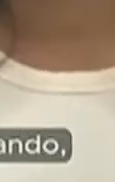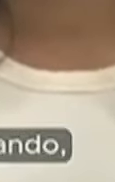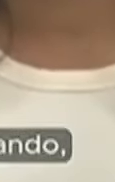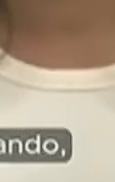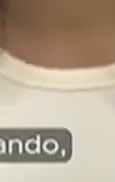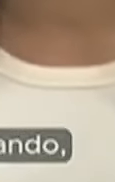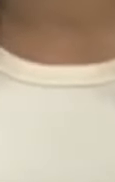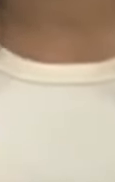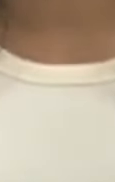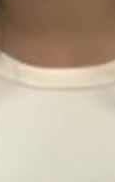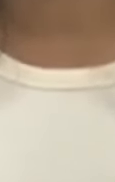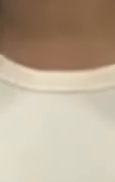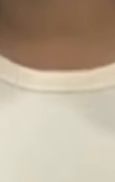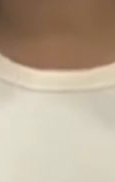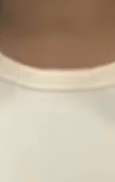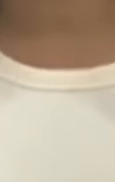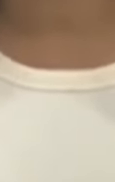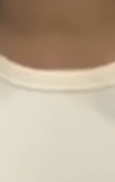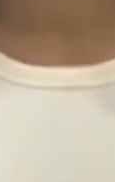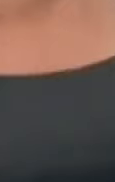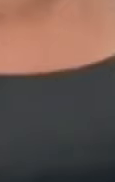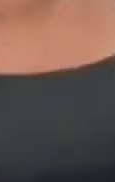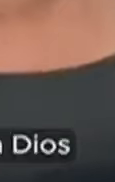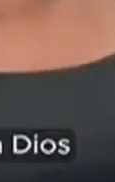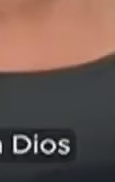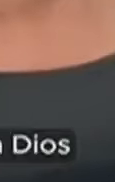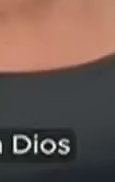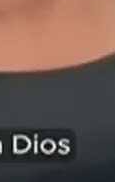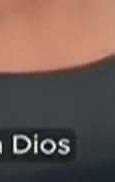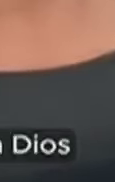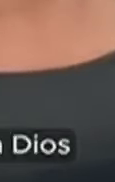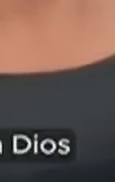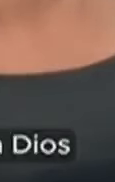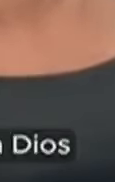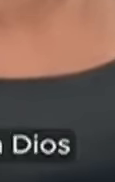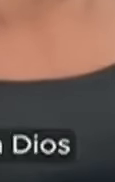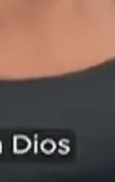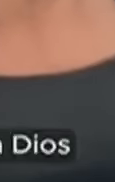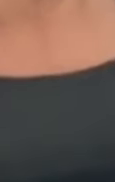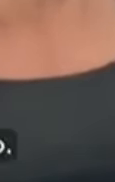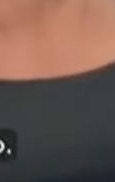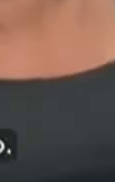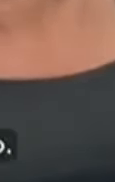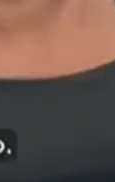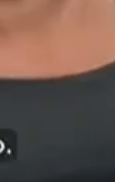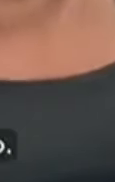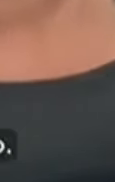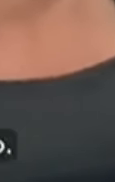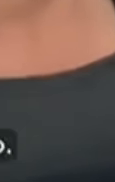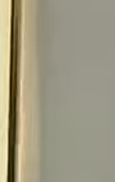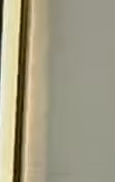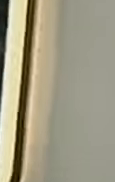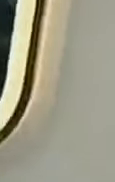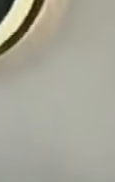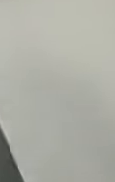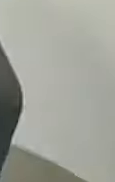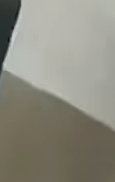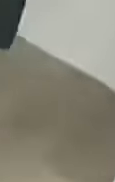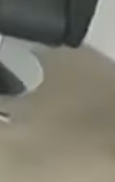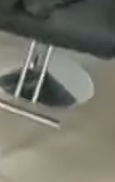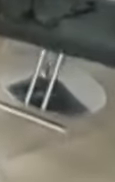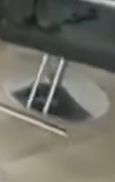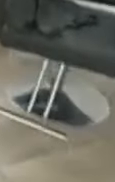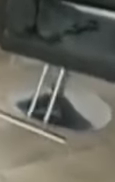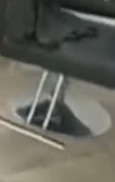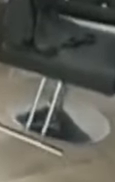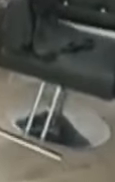hay tres personas trabajando, estoy yo aquí. De verdad que agradecido con Dios y con el presidente Maduro. De verdad que